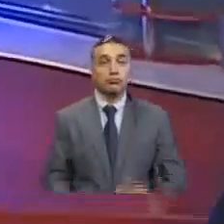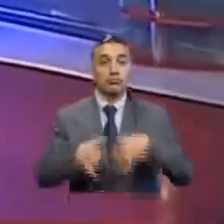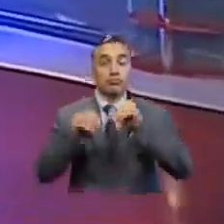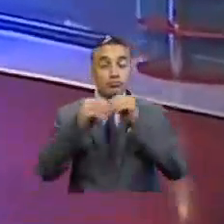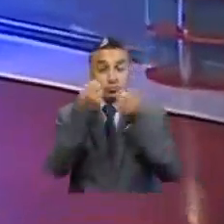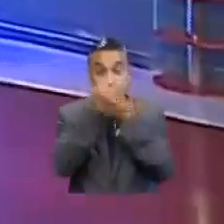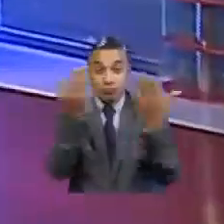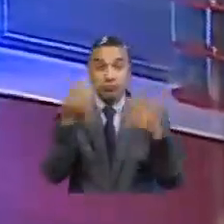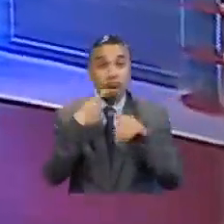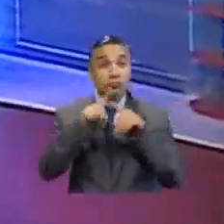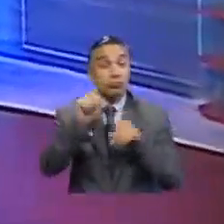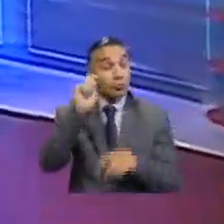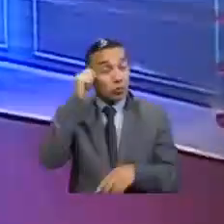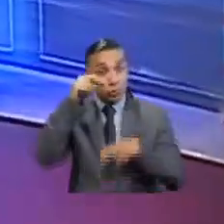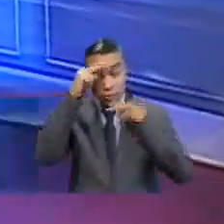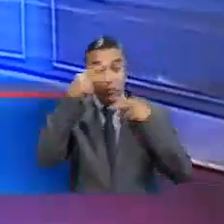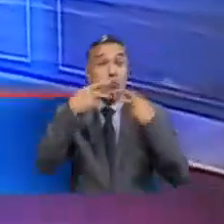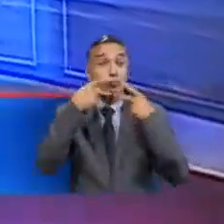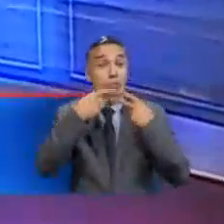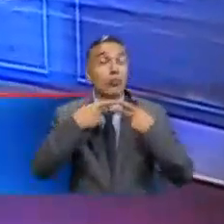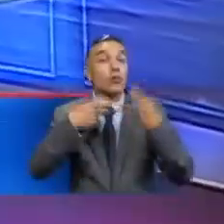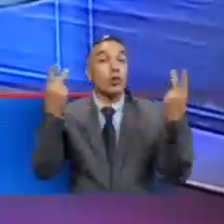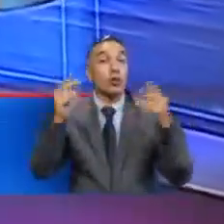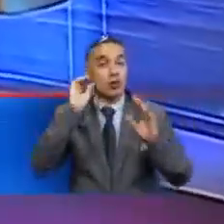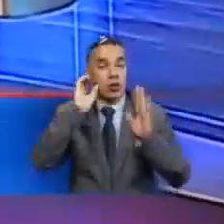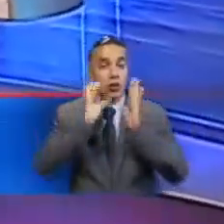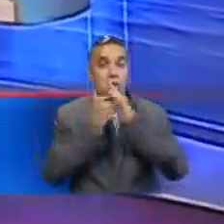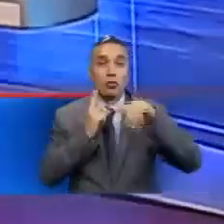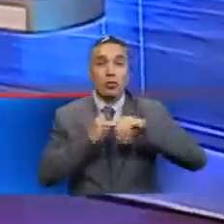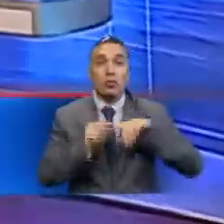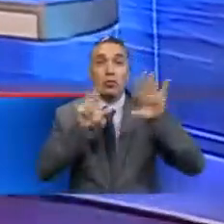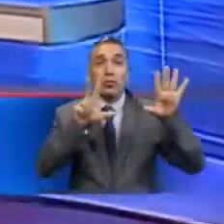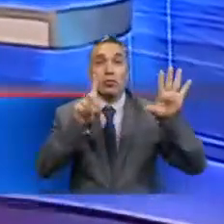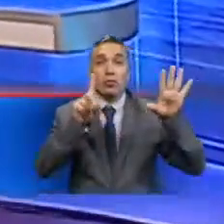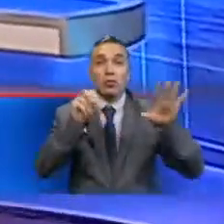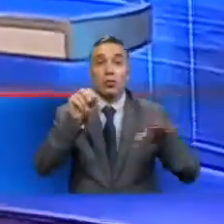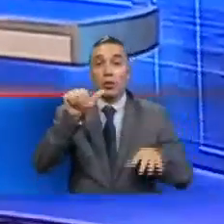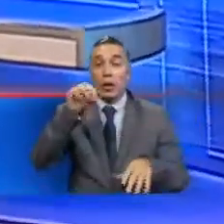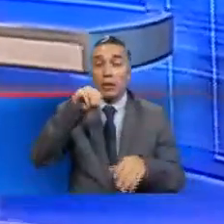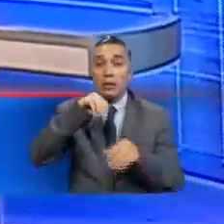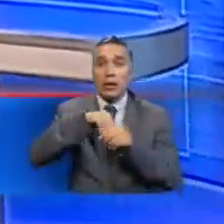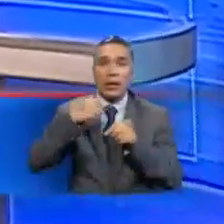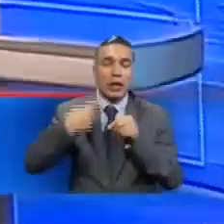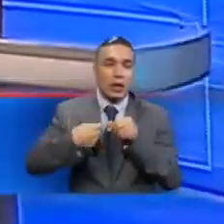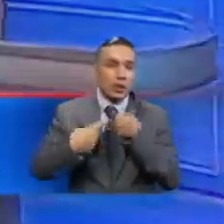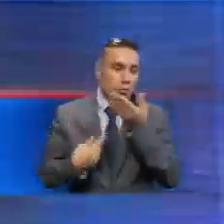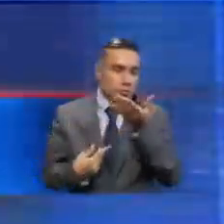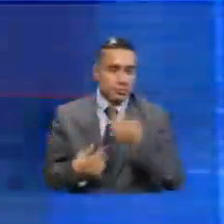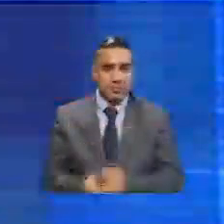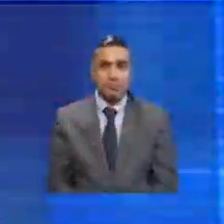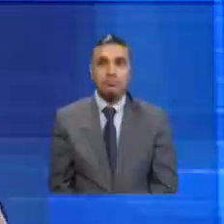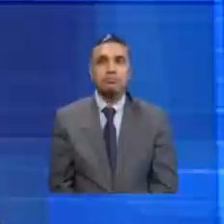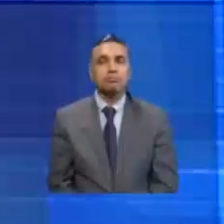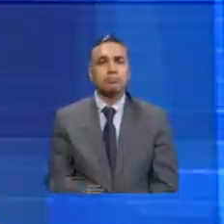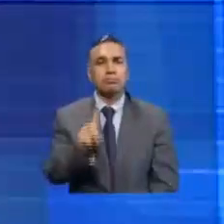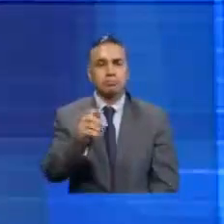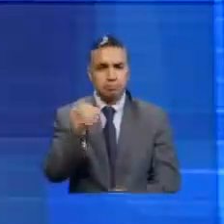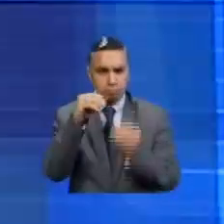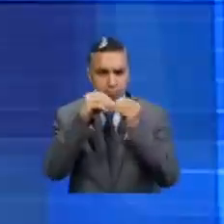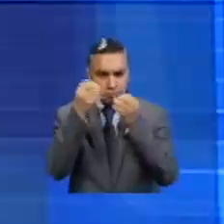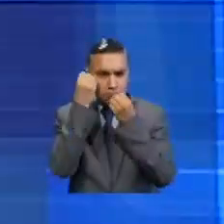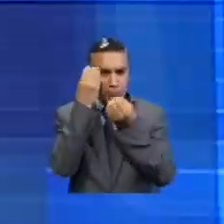Seguimos informando, pero le recordamos que este noticiero es retransmitido por Radio Positivo 860 AM en Quito. Vamos con el detalle de